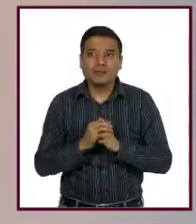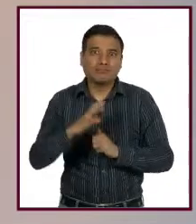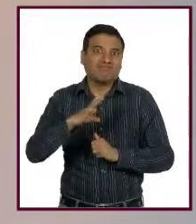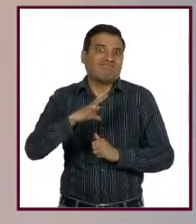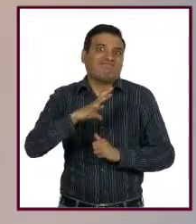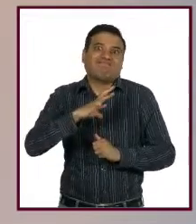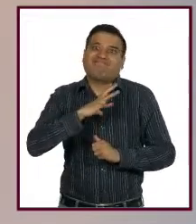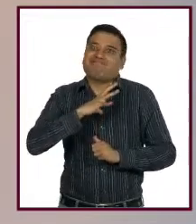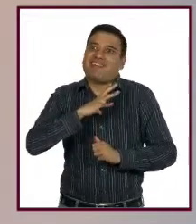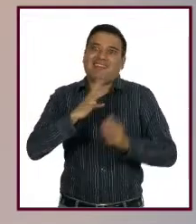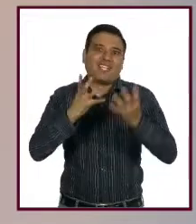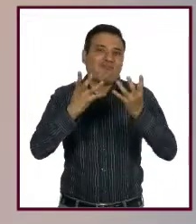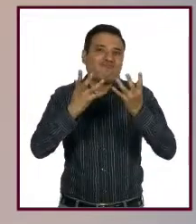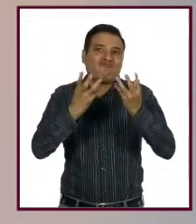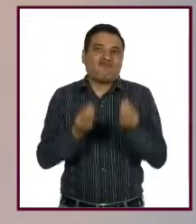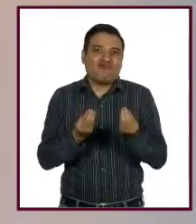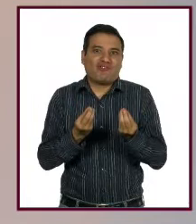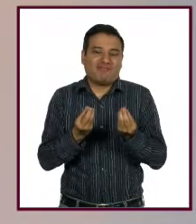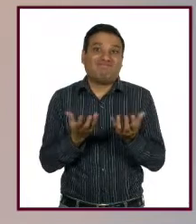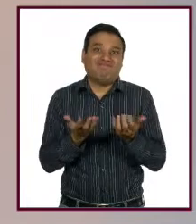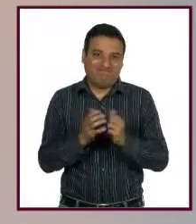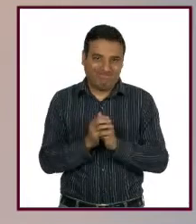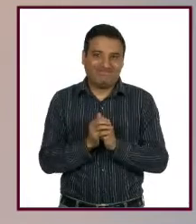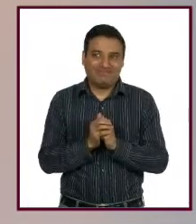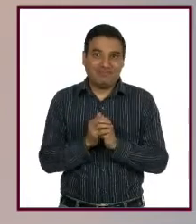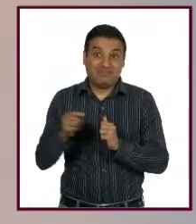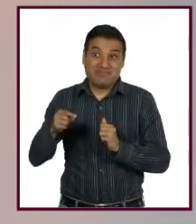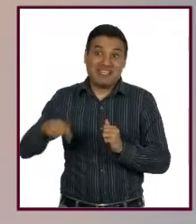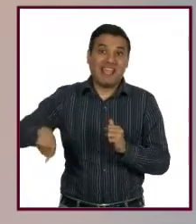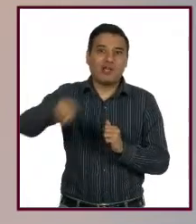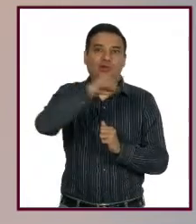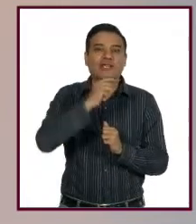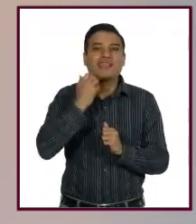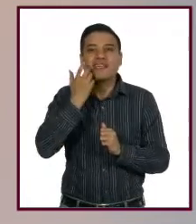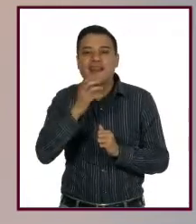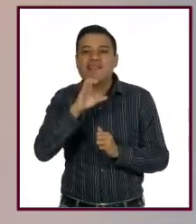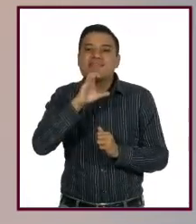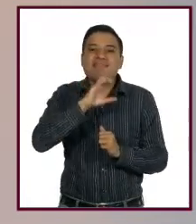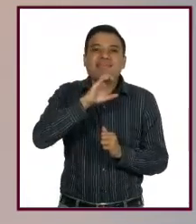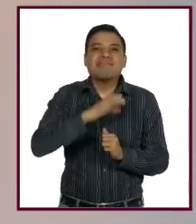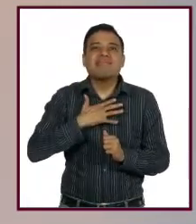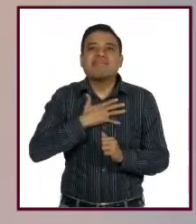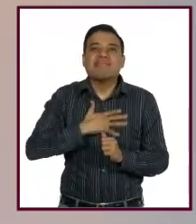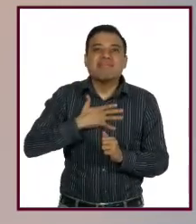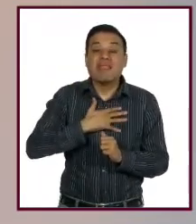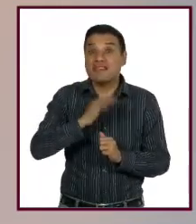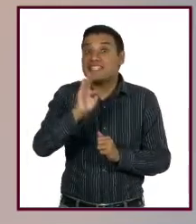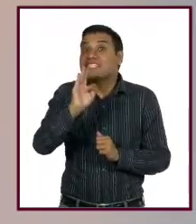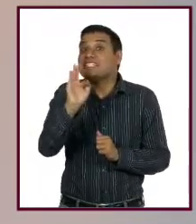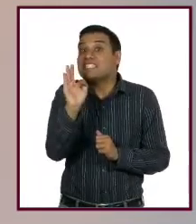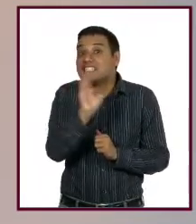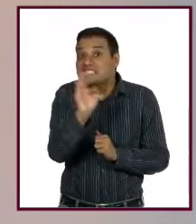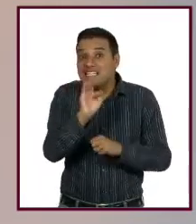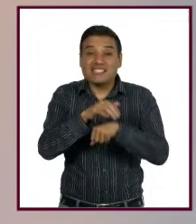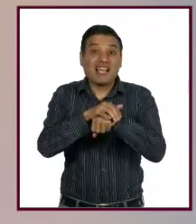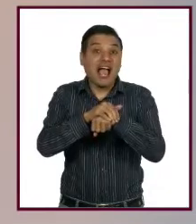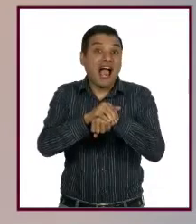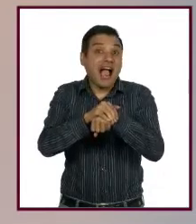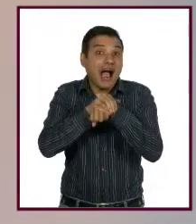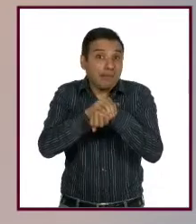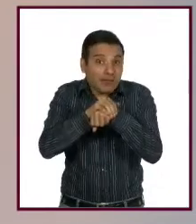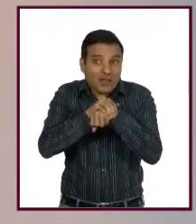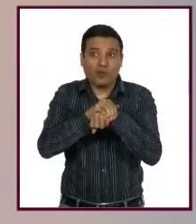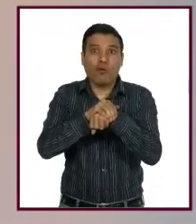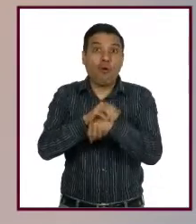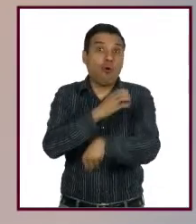el primer punto tal vez podría ser la experimentación, es decir, que alguna otra persona en nuestro propio círculo social, en